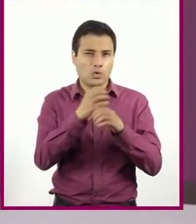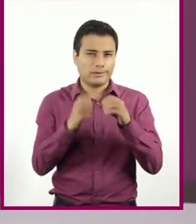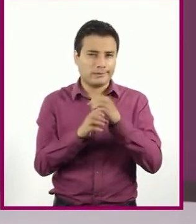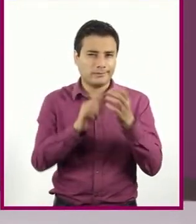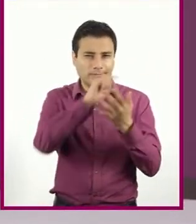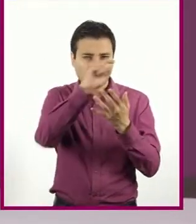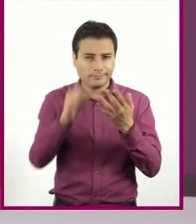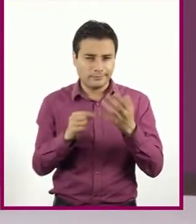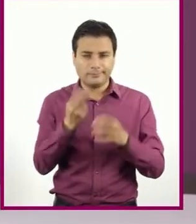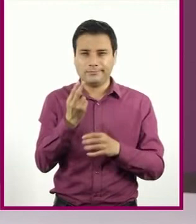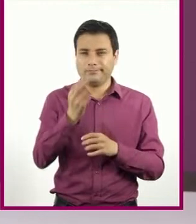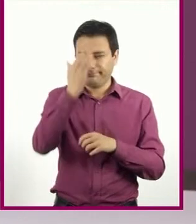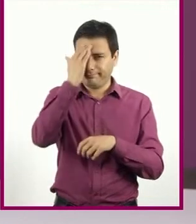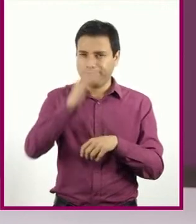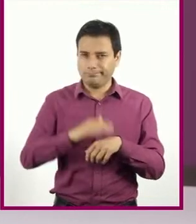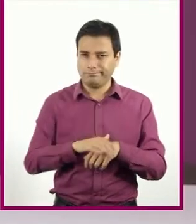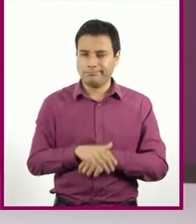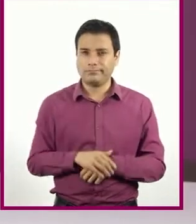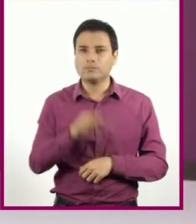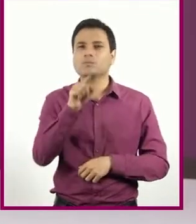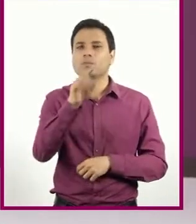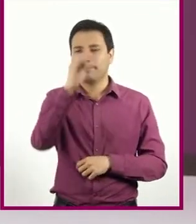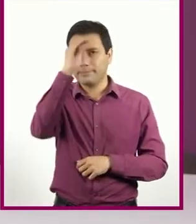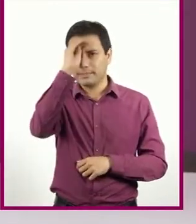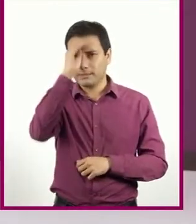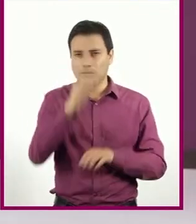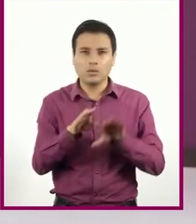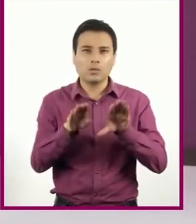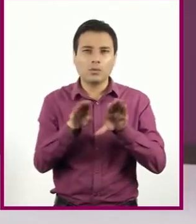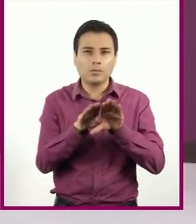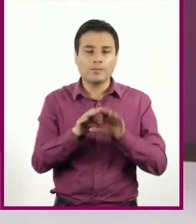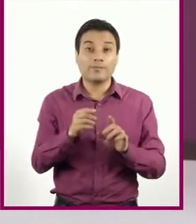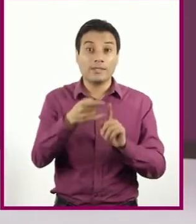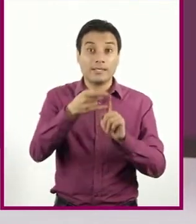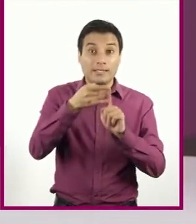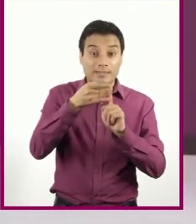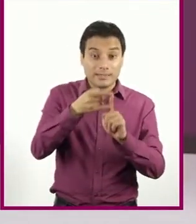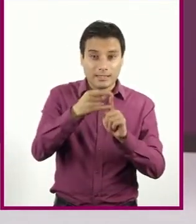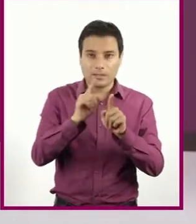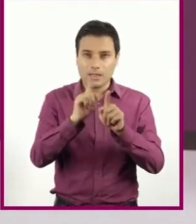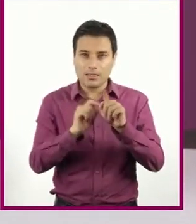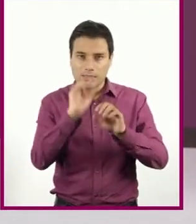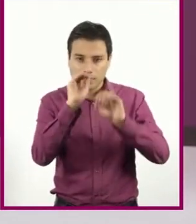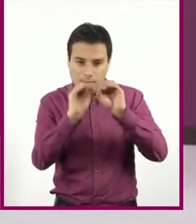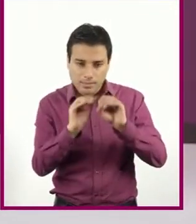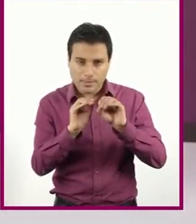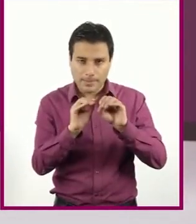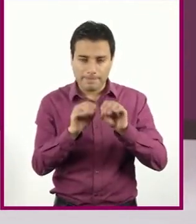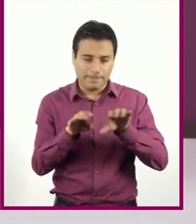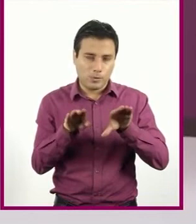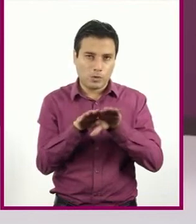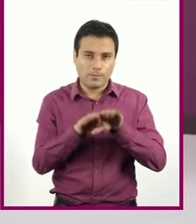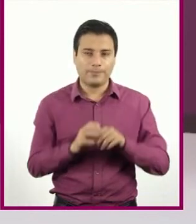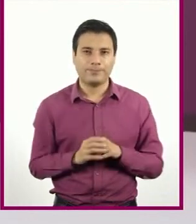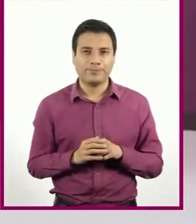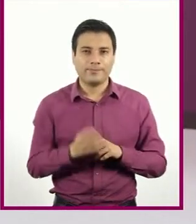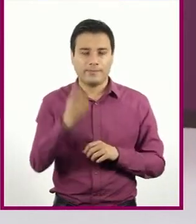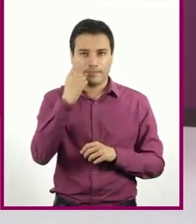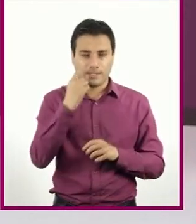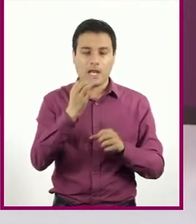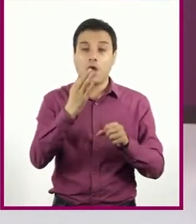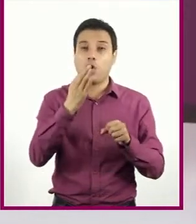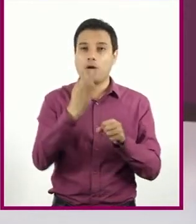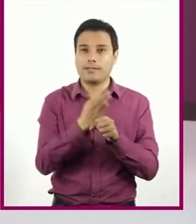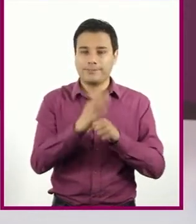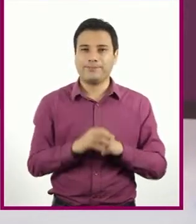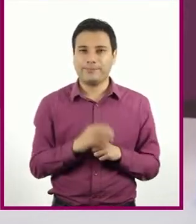cuenta para repensar cómo podríamos relacionar las viñetas y los momentos de la acción. Es momento de observar